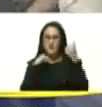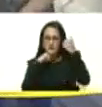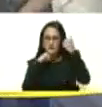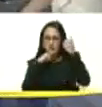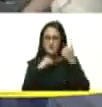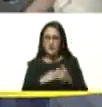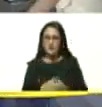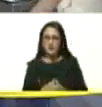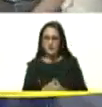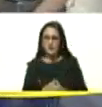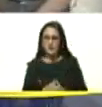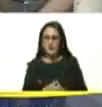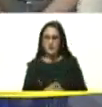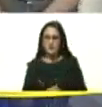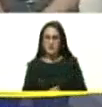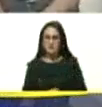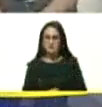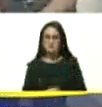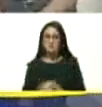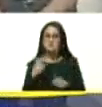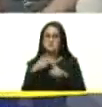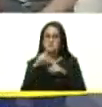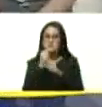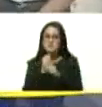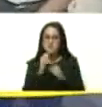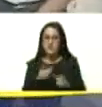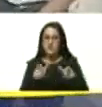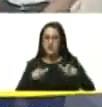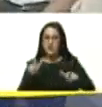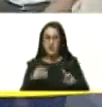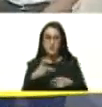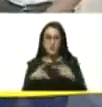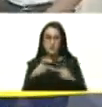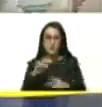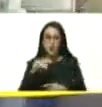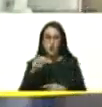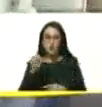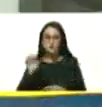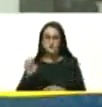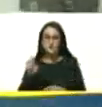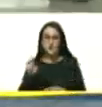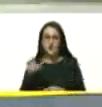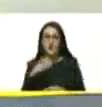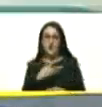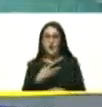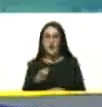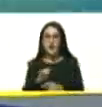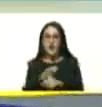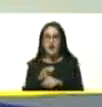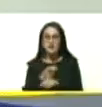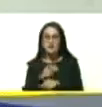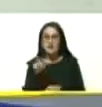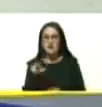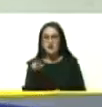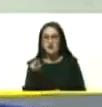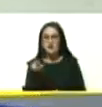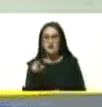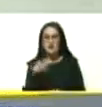Donald Donaire. Y, bueno, con los trabajadores, el productor José Gregorio Cueva y la gerente de planta,